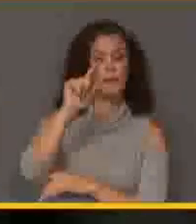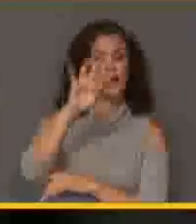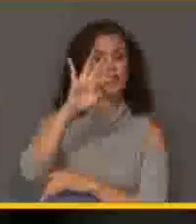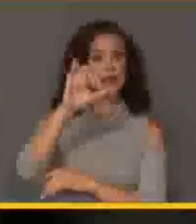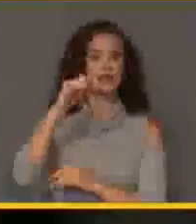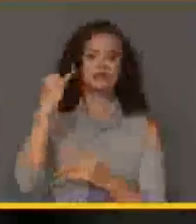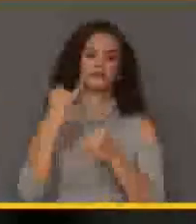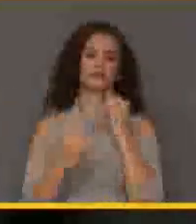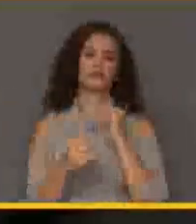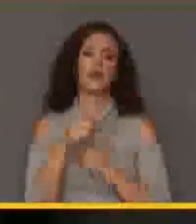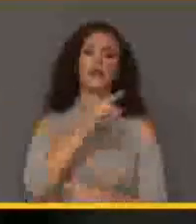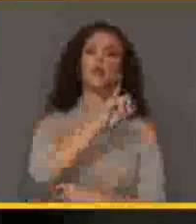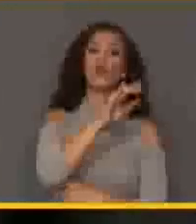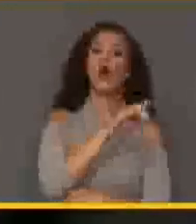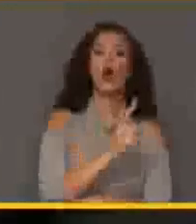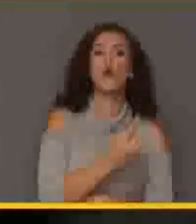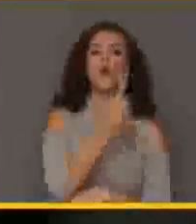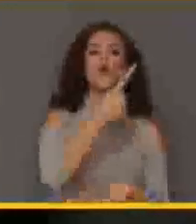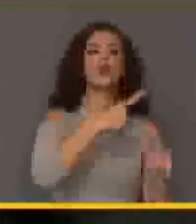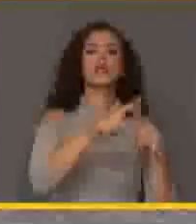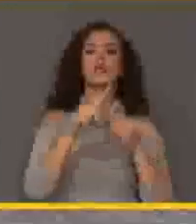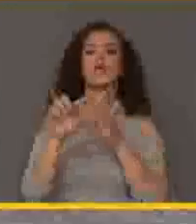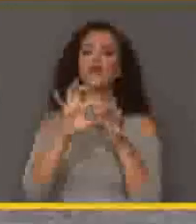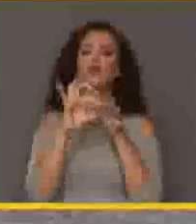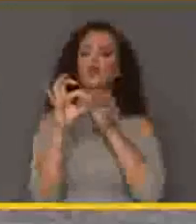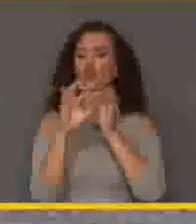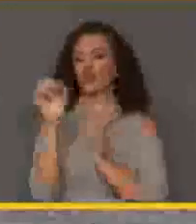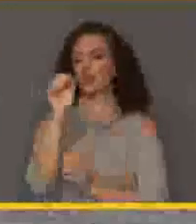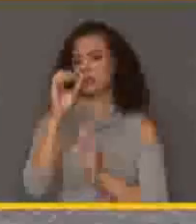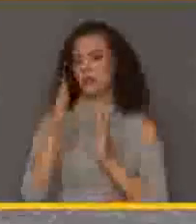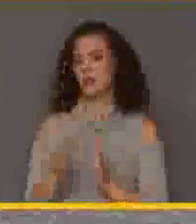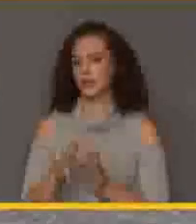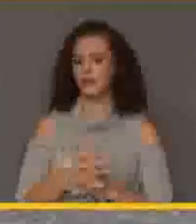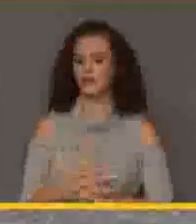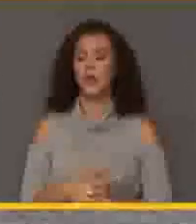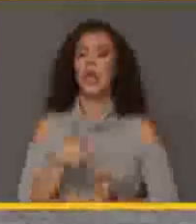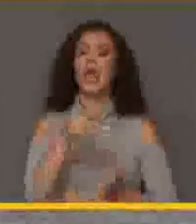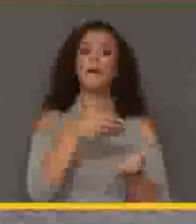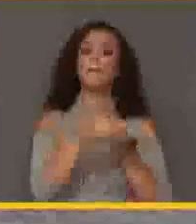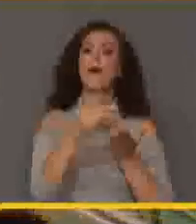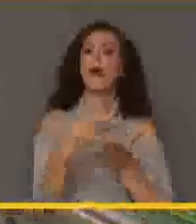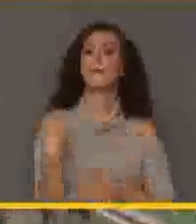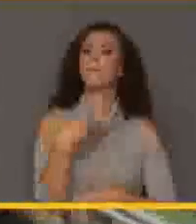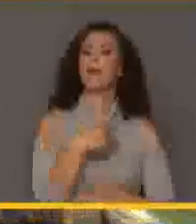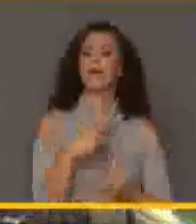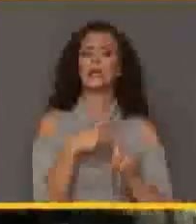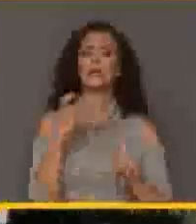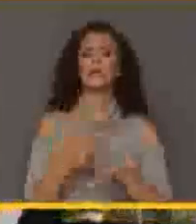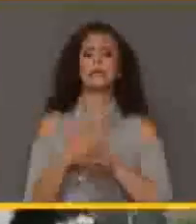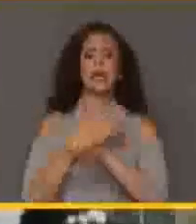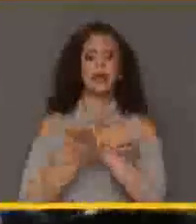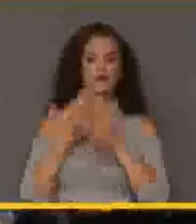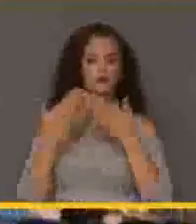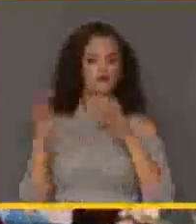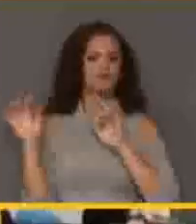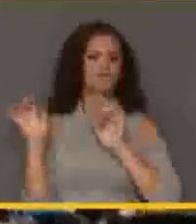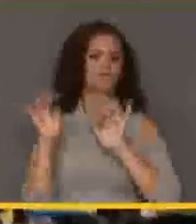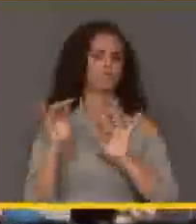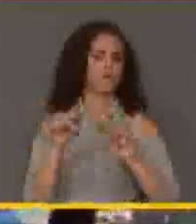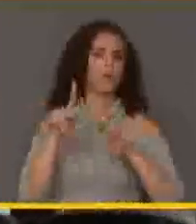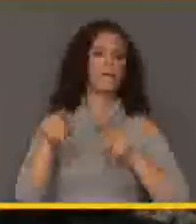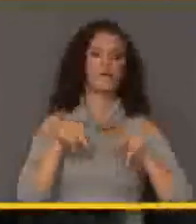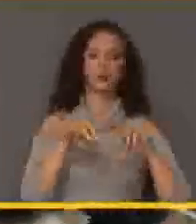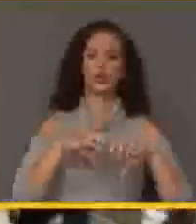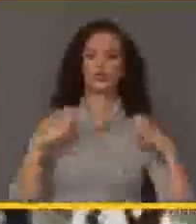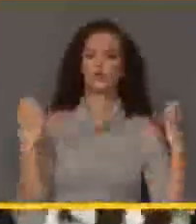caso de Juan Carlos es solo uno de los diferentes socios del Deportivo Saprissa, que pagaron su membresía desde antes que se habilitara el regreso de los